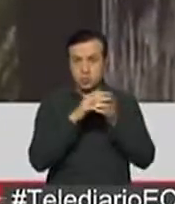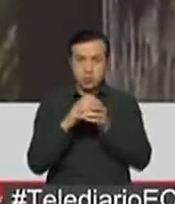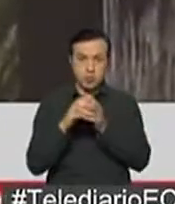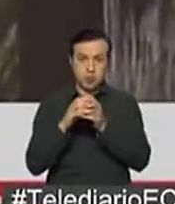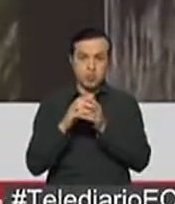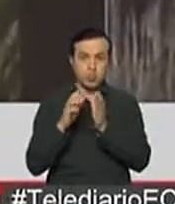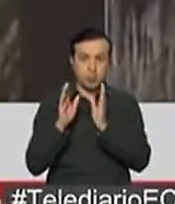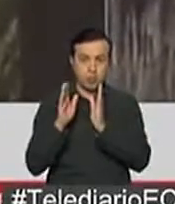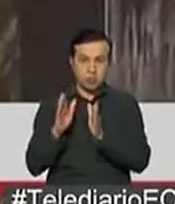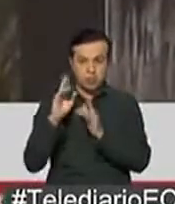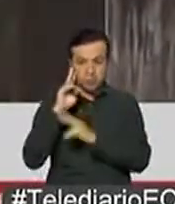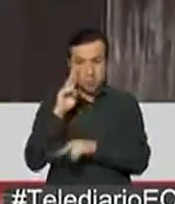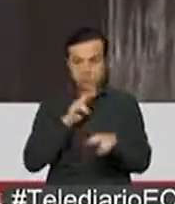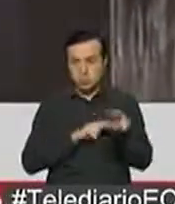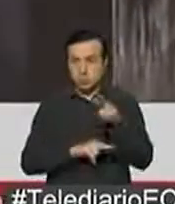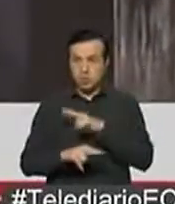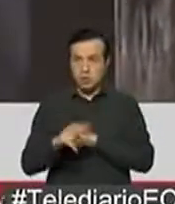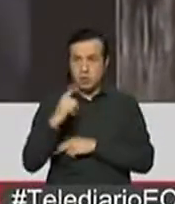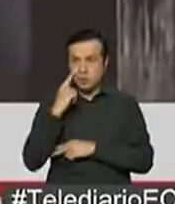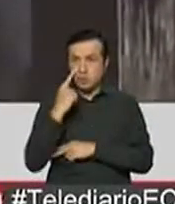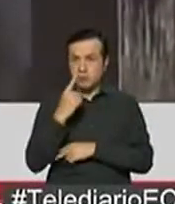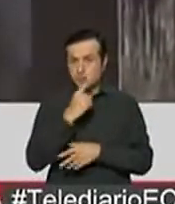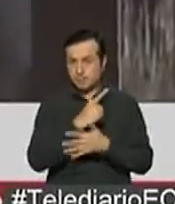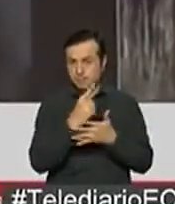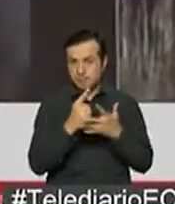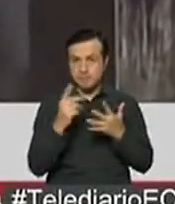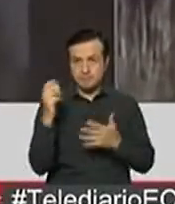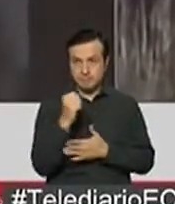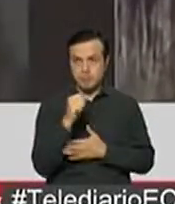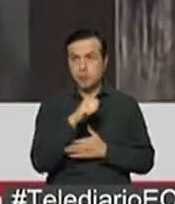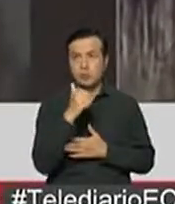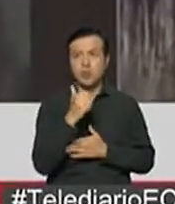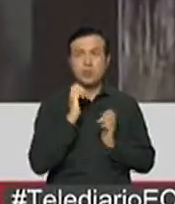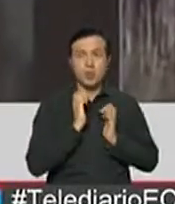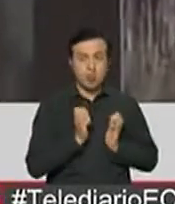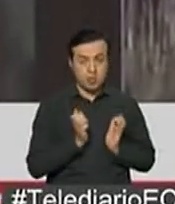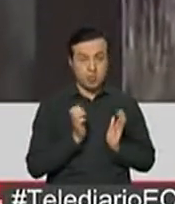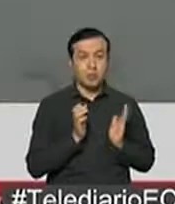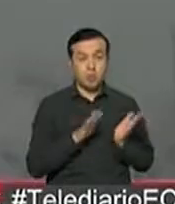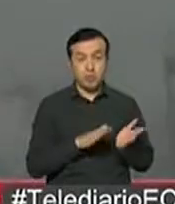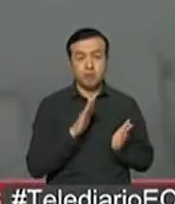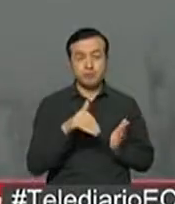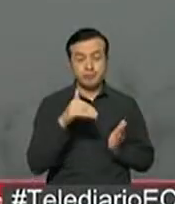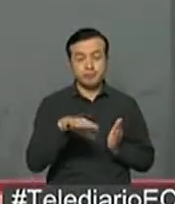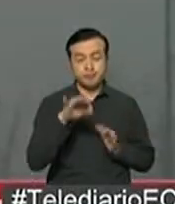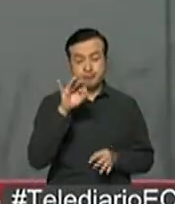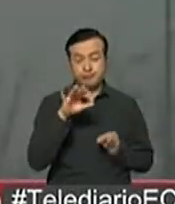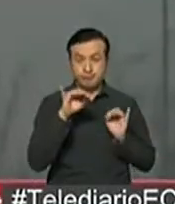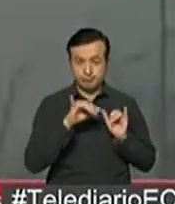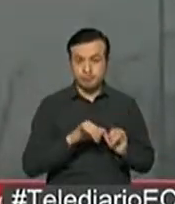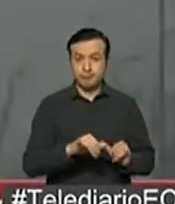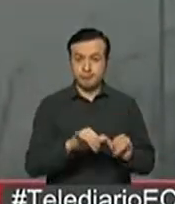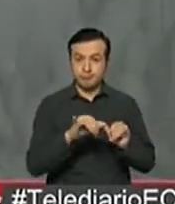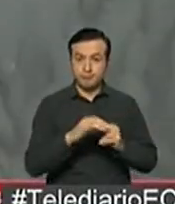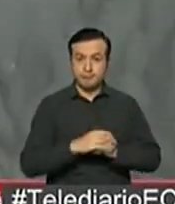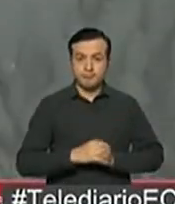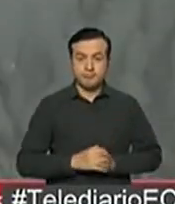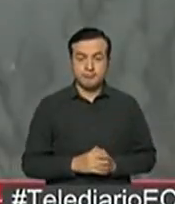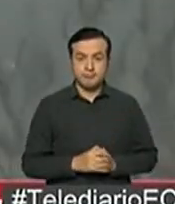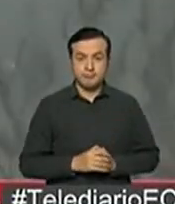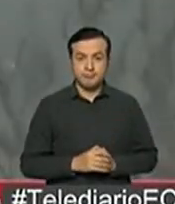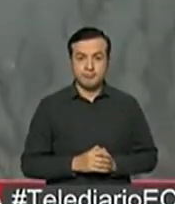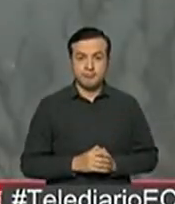centro forense para examinarlos e identificarlos el resto tomará tiempo fernanda de labastida medios